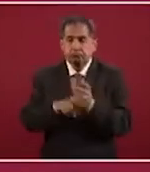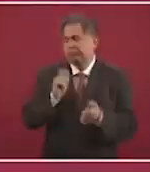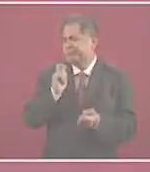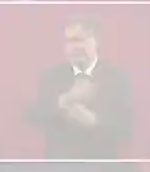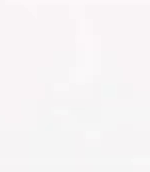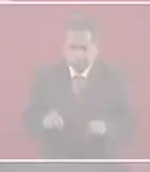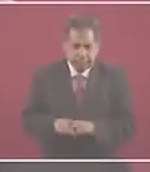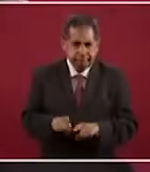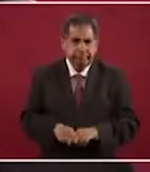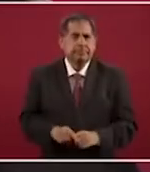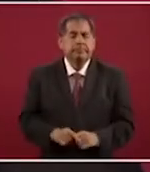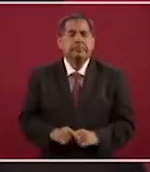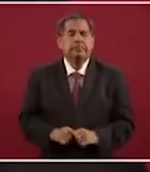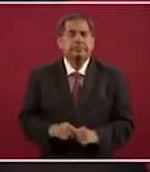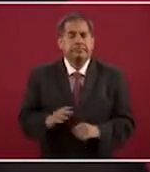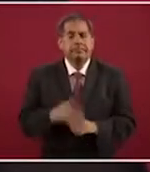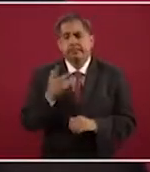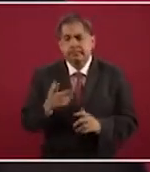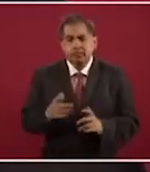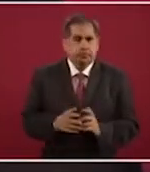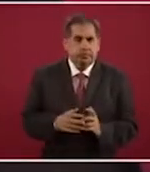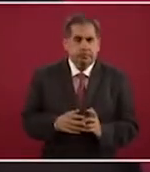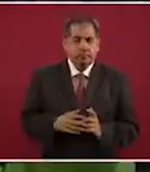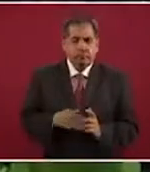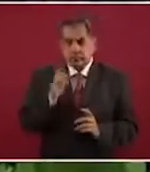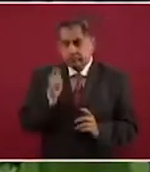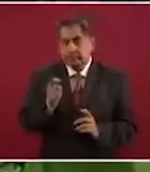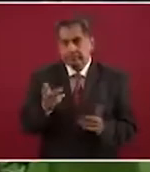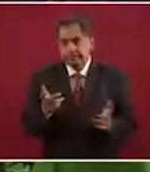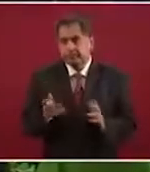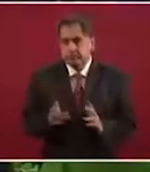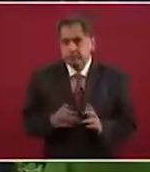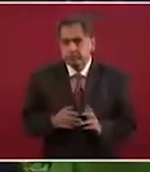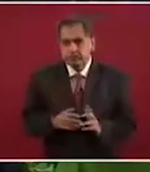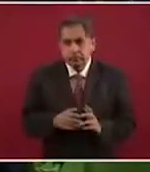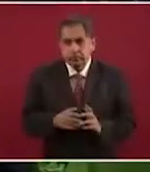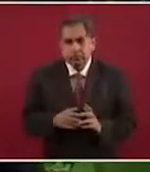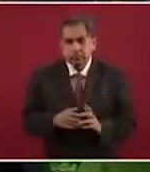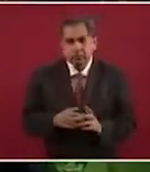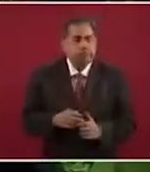todo. ¿Por qué se nos